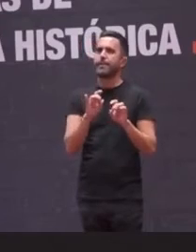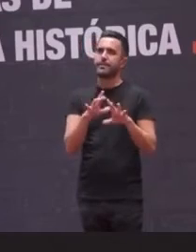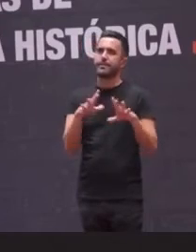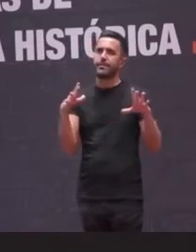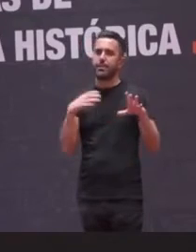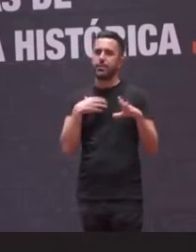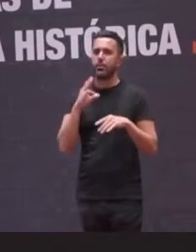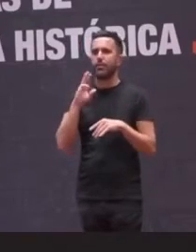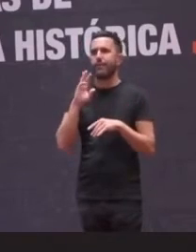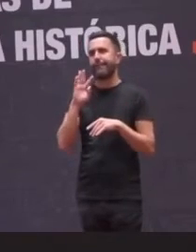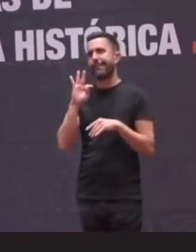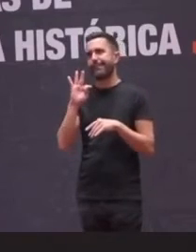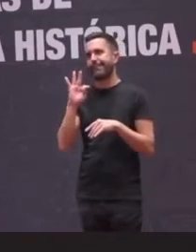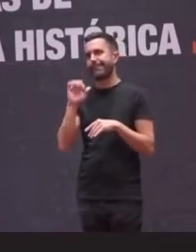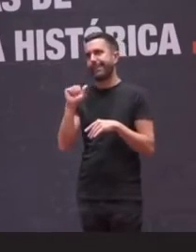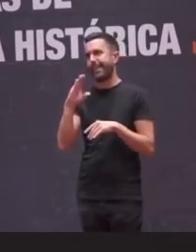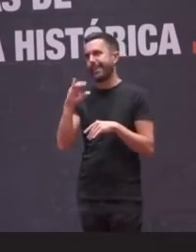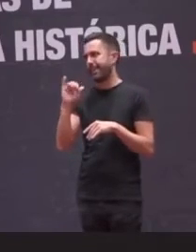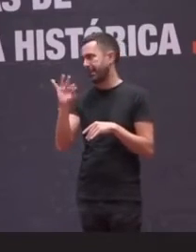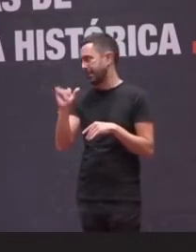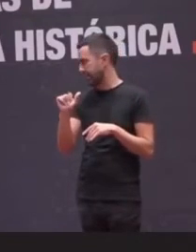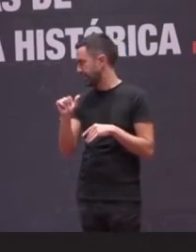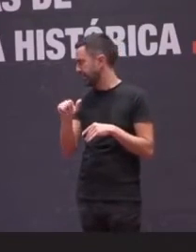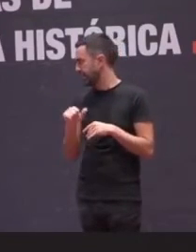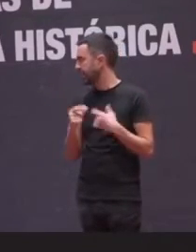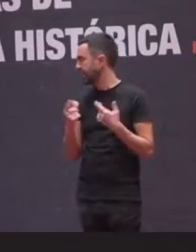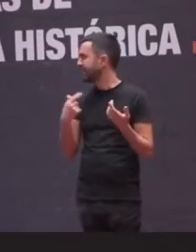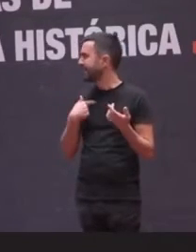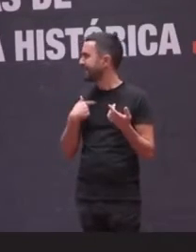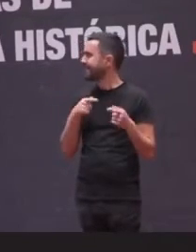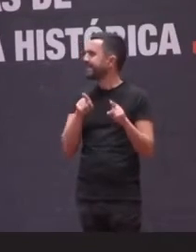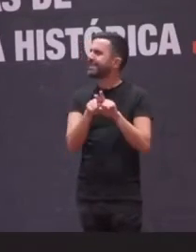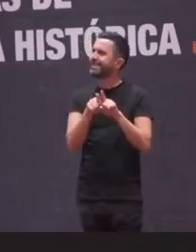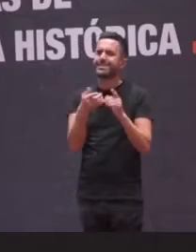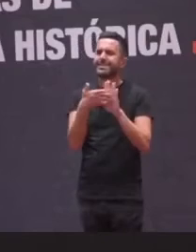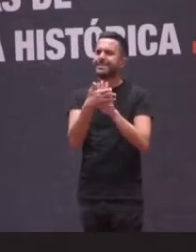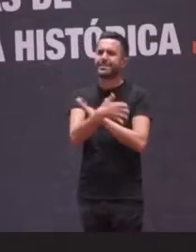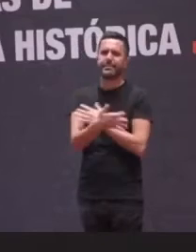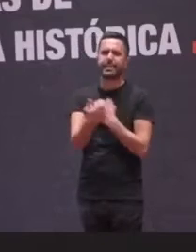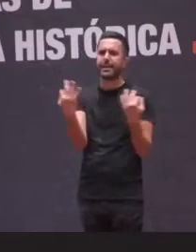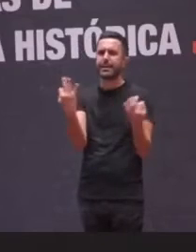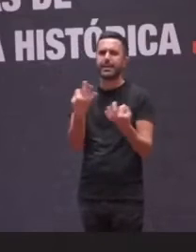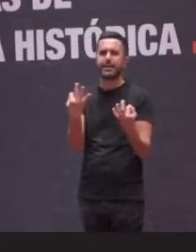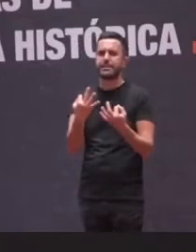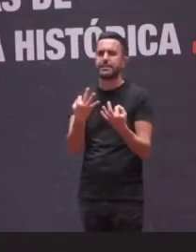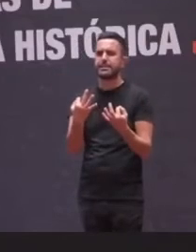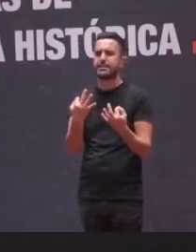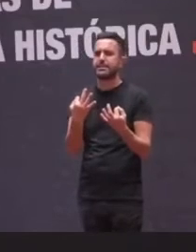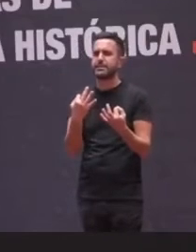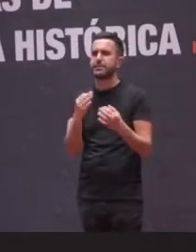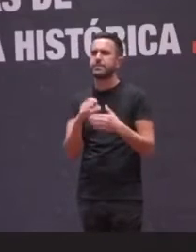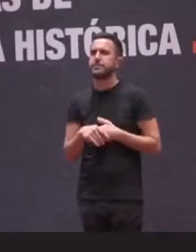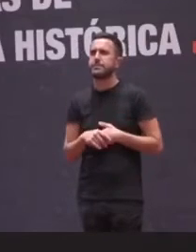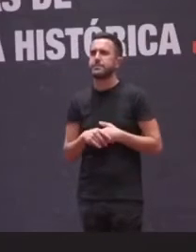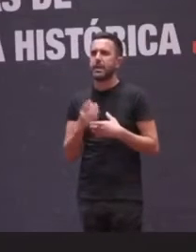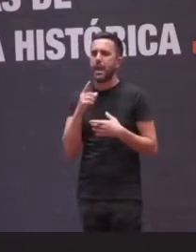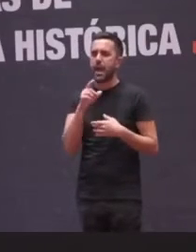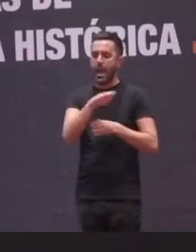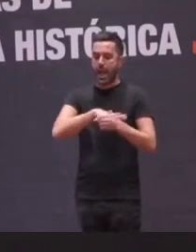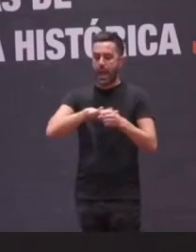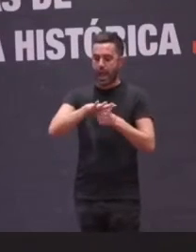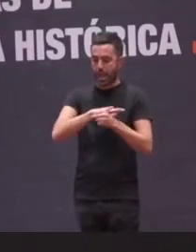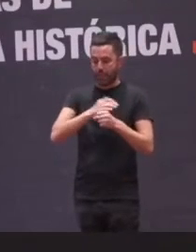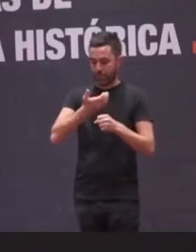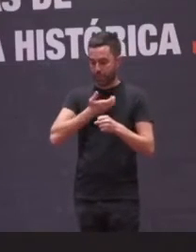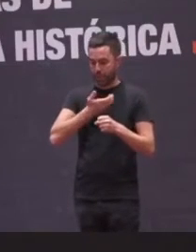moi... Simplemente por si un lea a sentencia para que vai entendendo. Que é a desafectación tácita? Eso ocurría só no ámbito local,